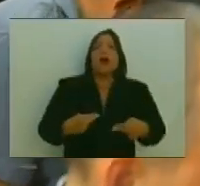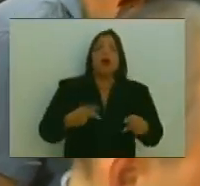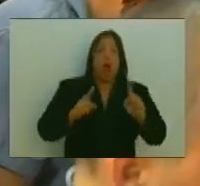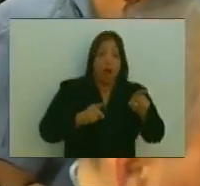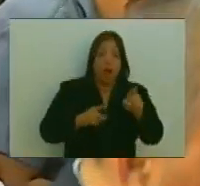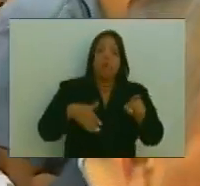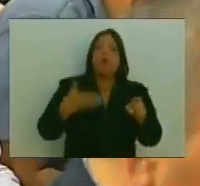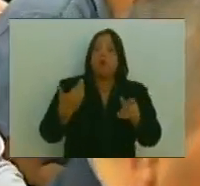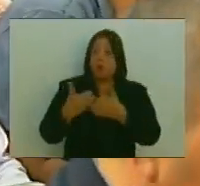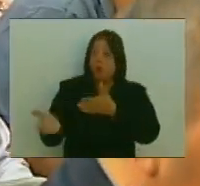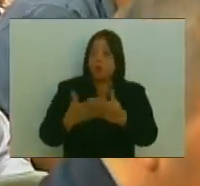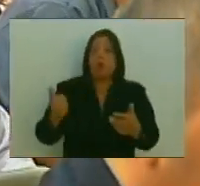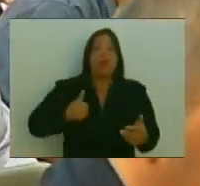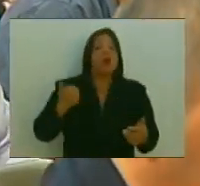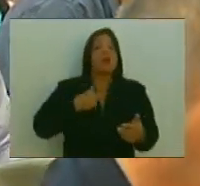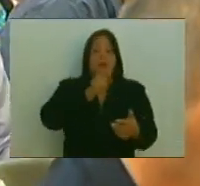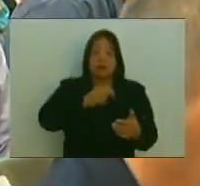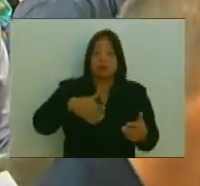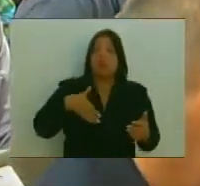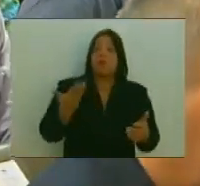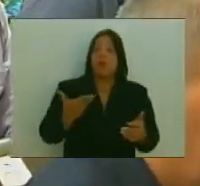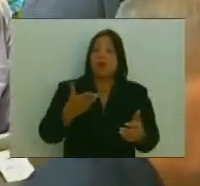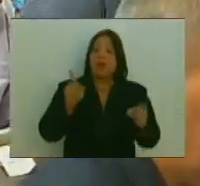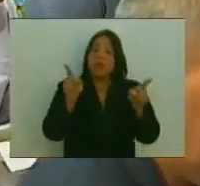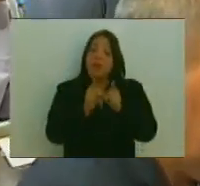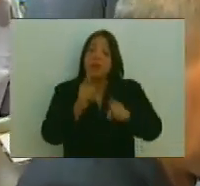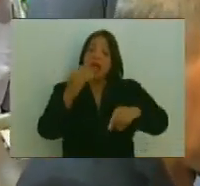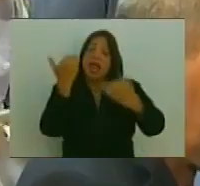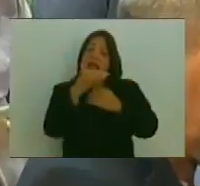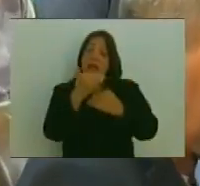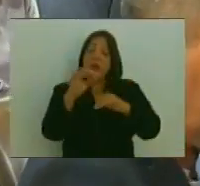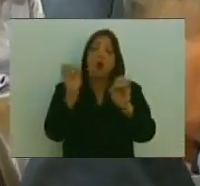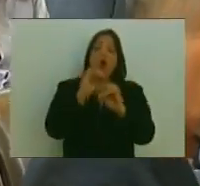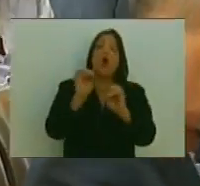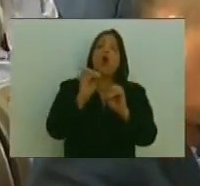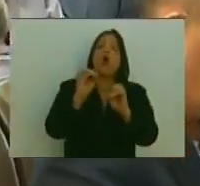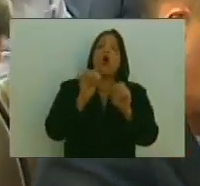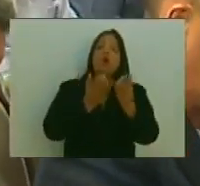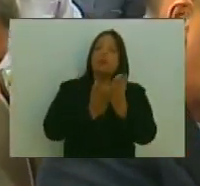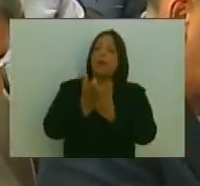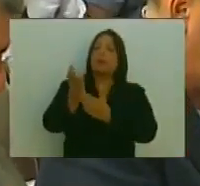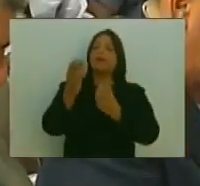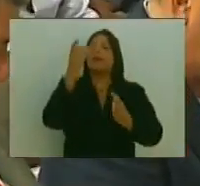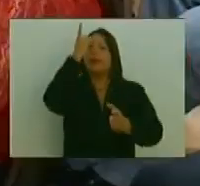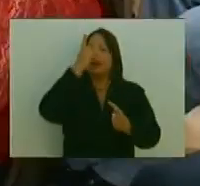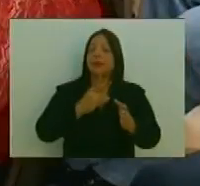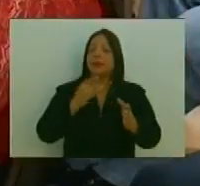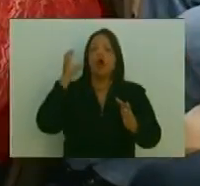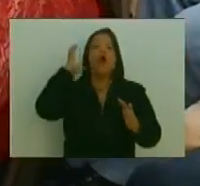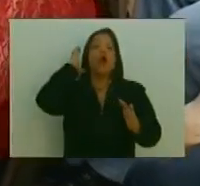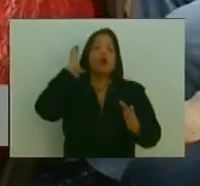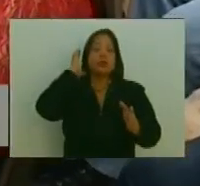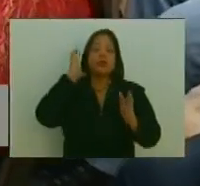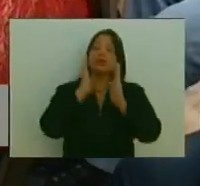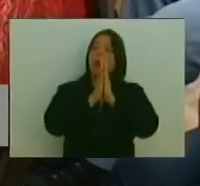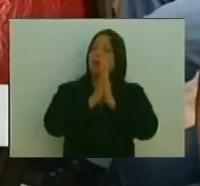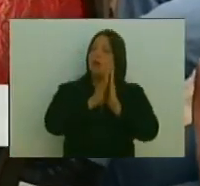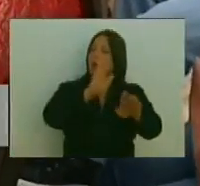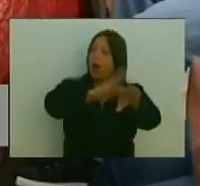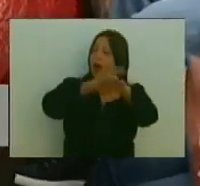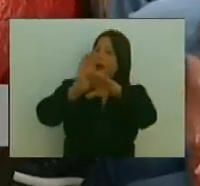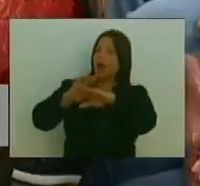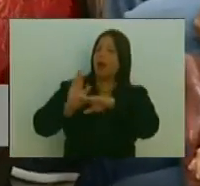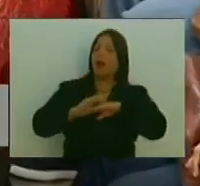tener algún tipo de discapacidad, sea transitoria o sea permanente. Entonces tomemos la conciencia, todas aquellas personas que